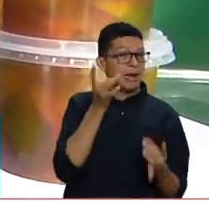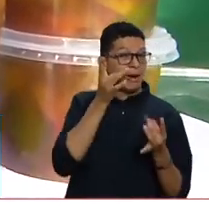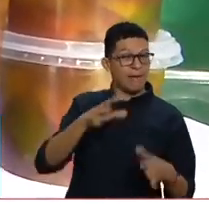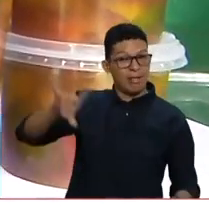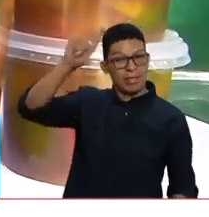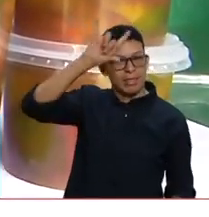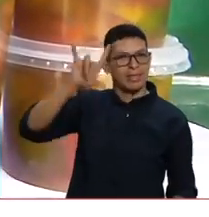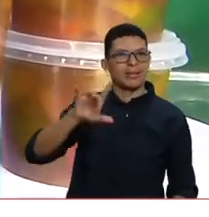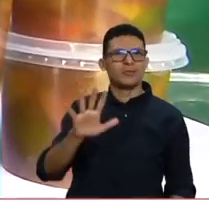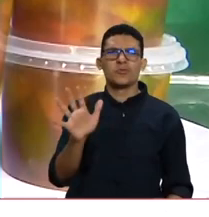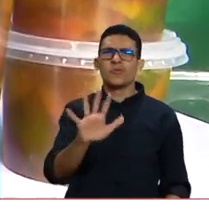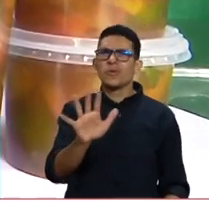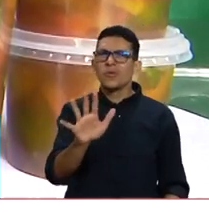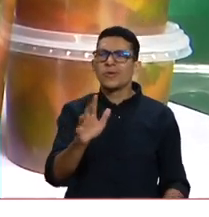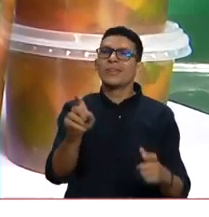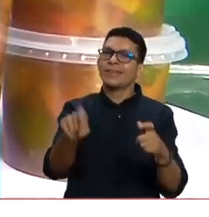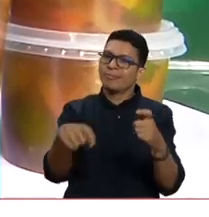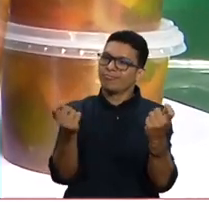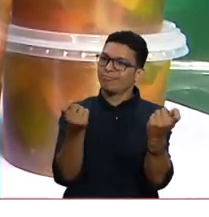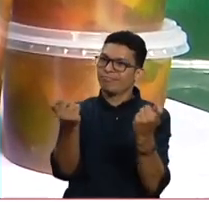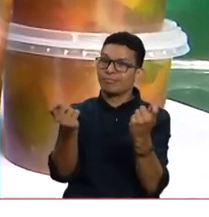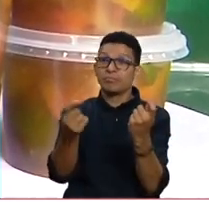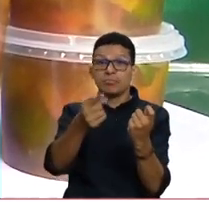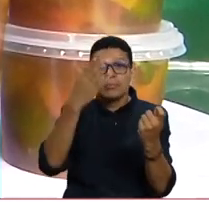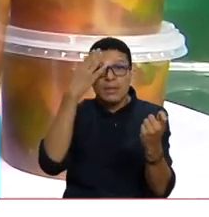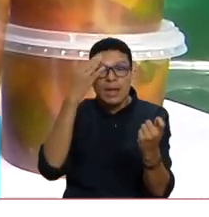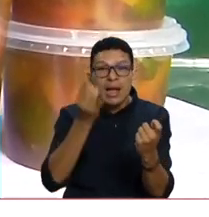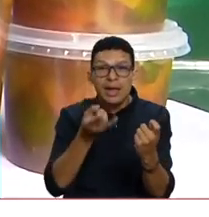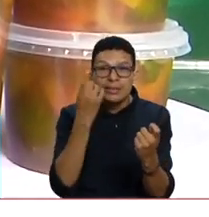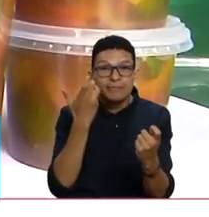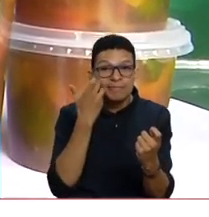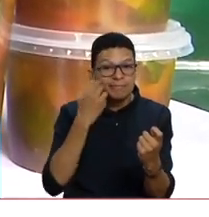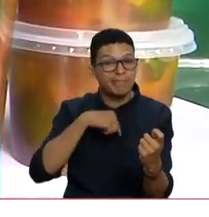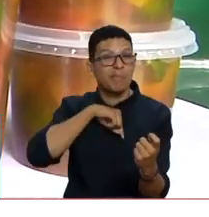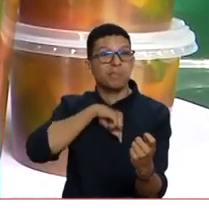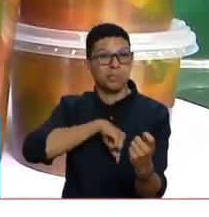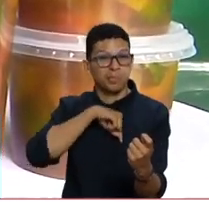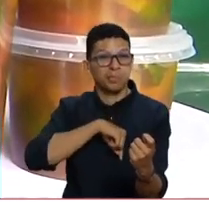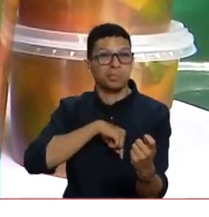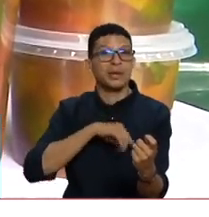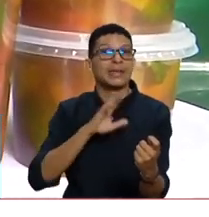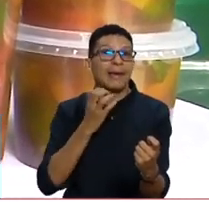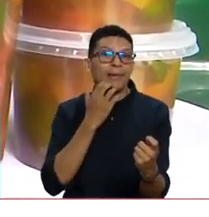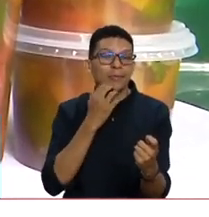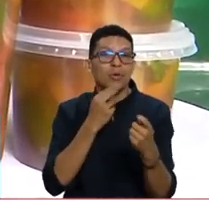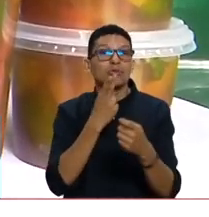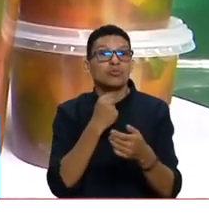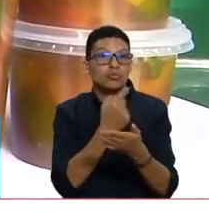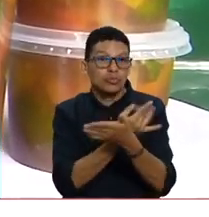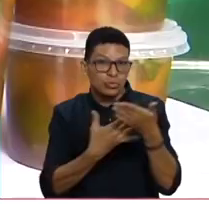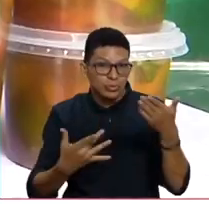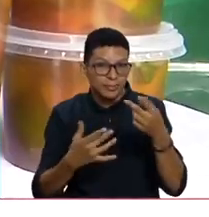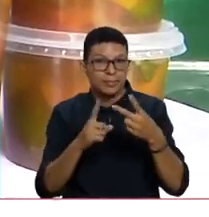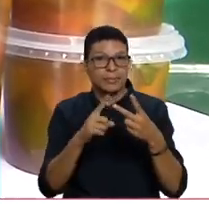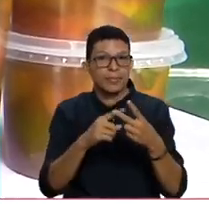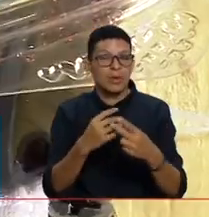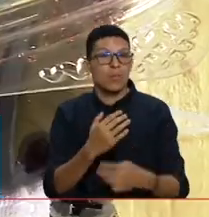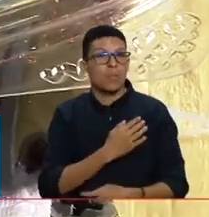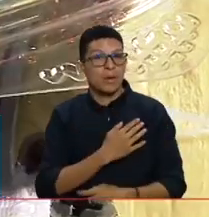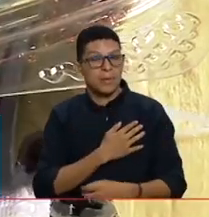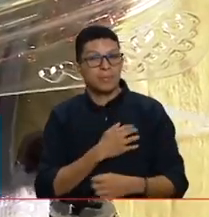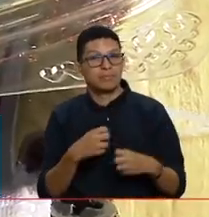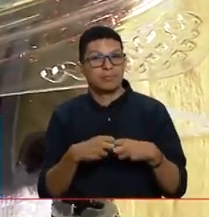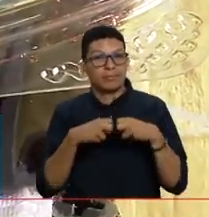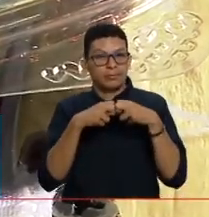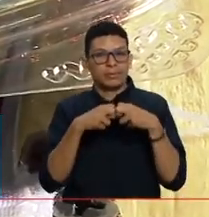que hacerlo con moderación, ¿sí? Si usted sabe que tiene alguna patología diagnosticada como diabetes, hipertensión, problemas cardíacos,